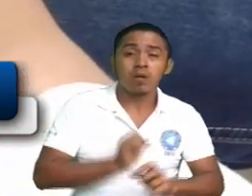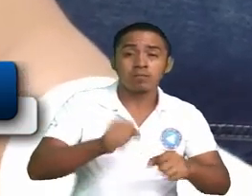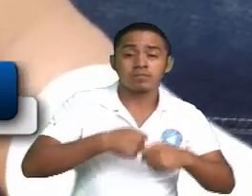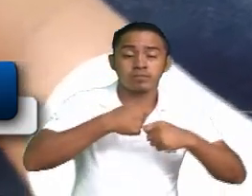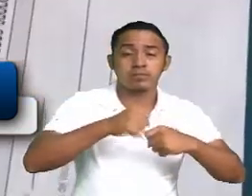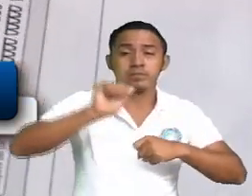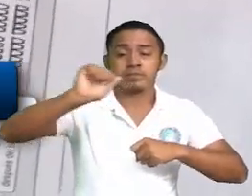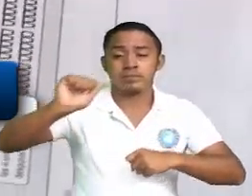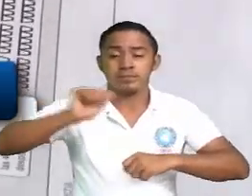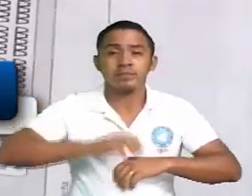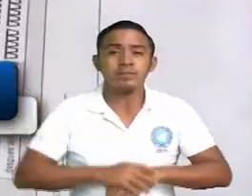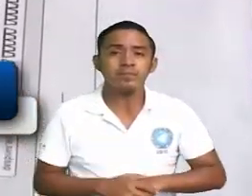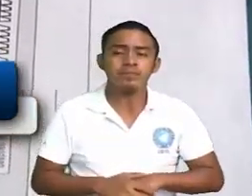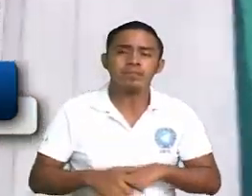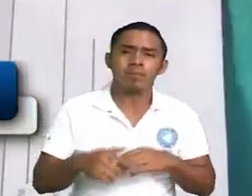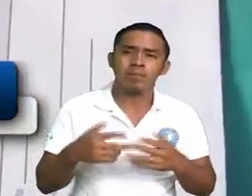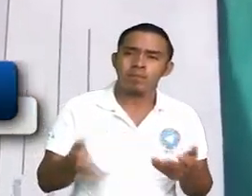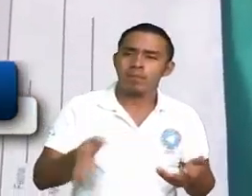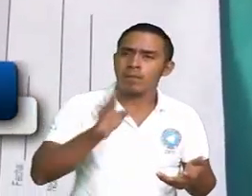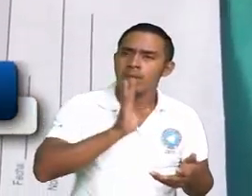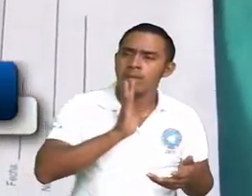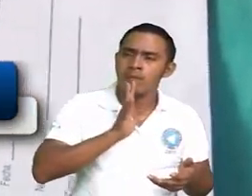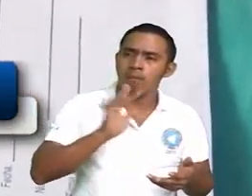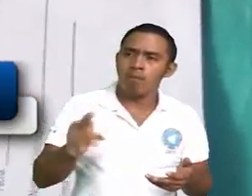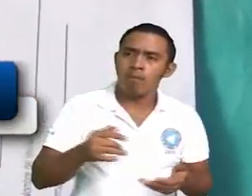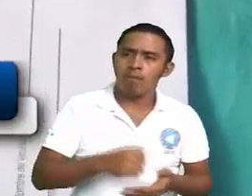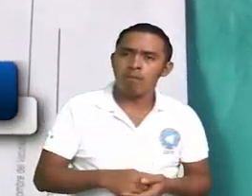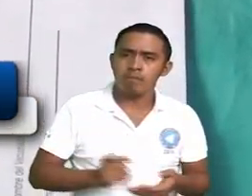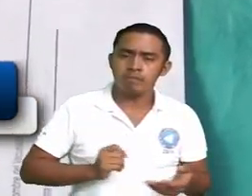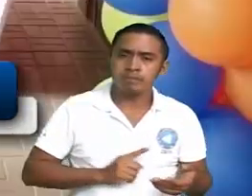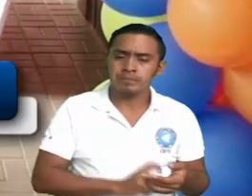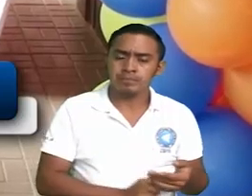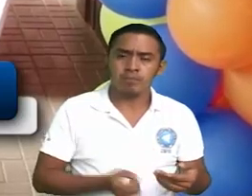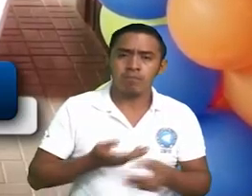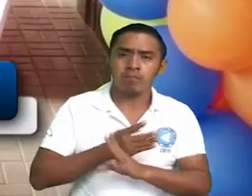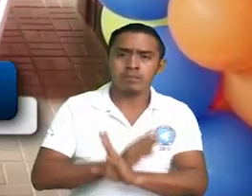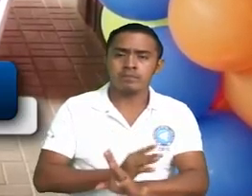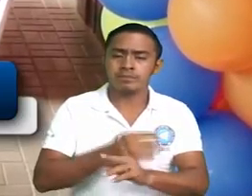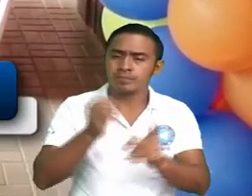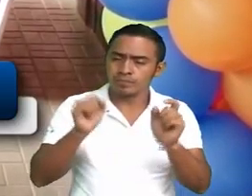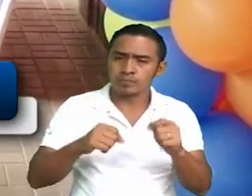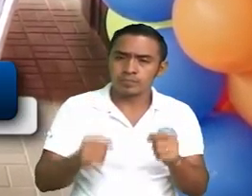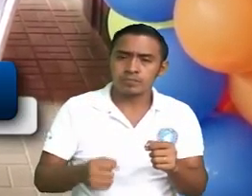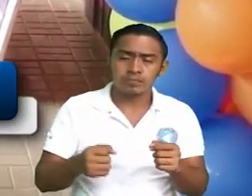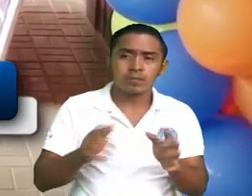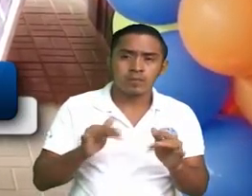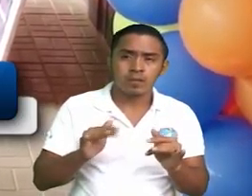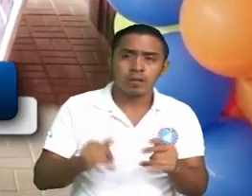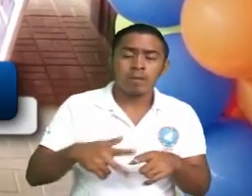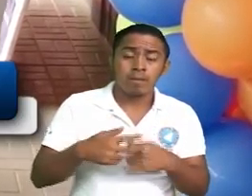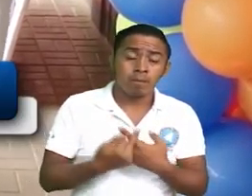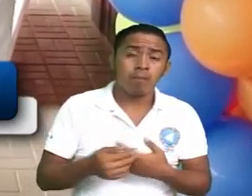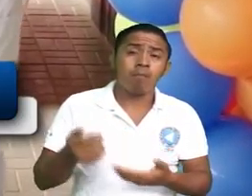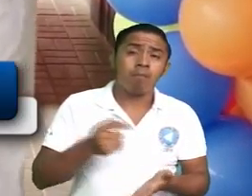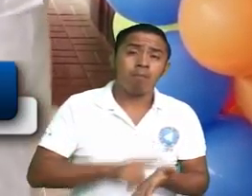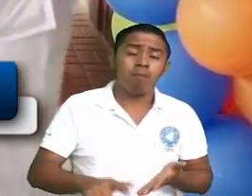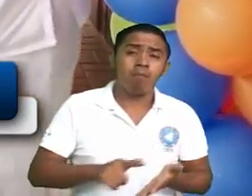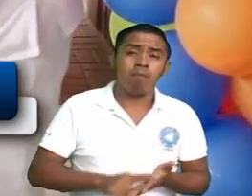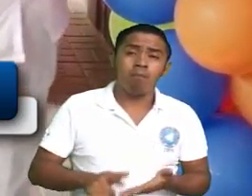edad es recomendable, a propósito de que ustedes andan el desparasitante, a qué edad es recomendable iniciar